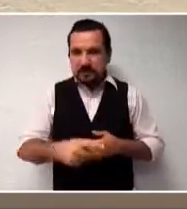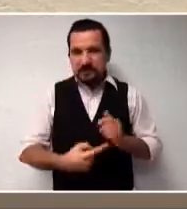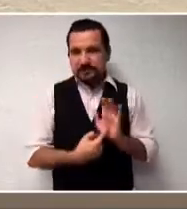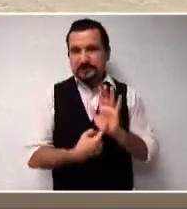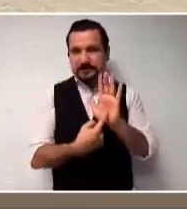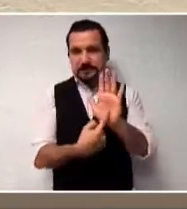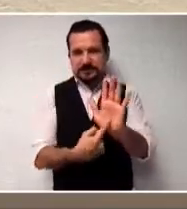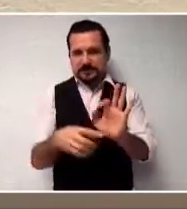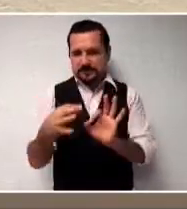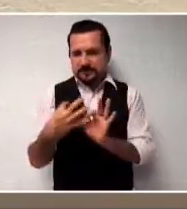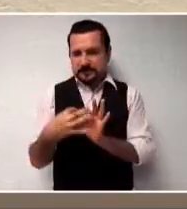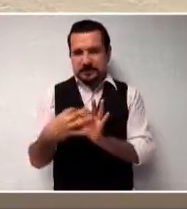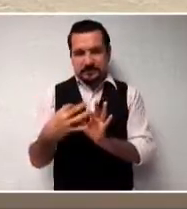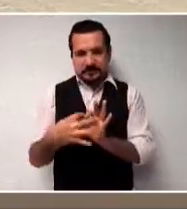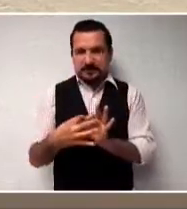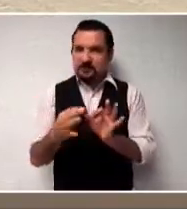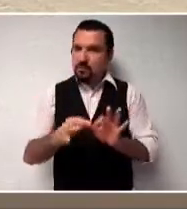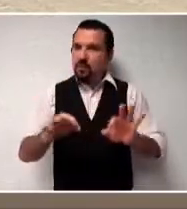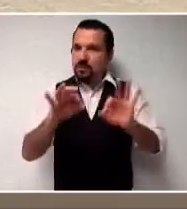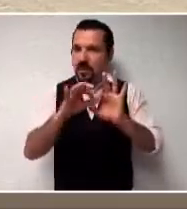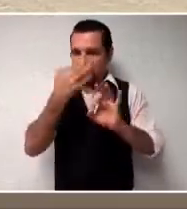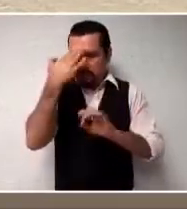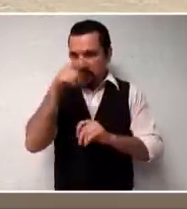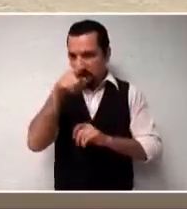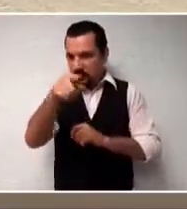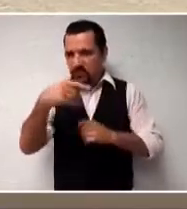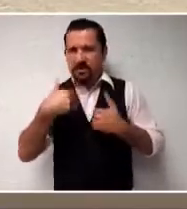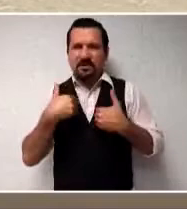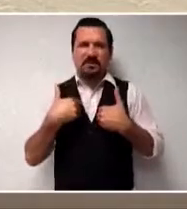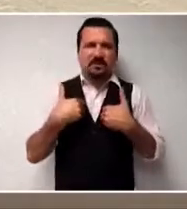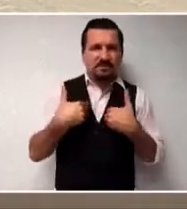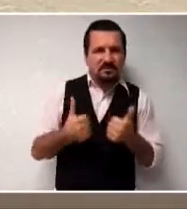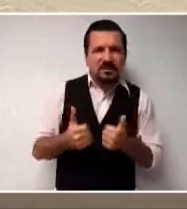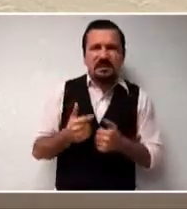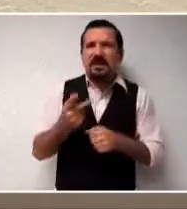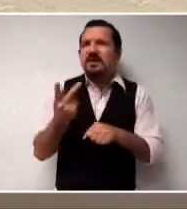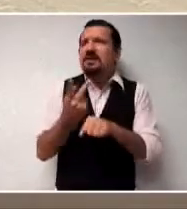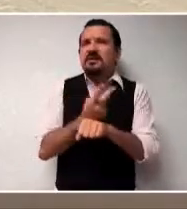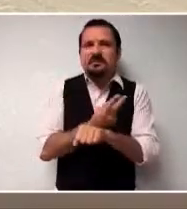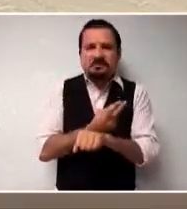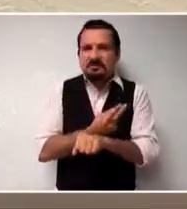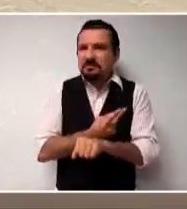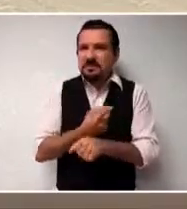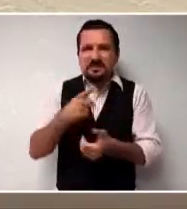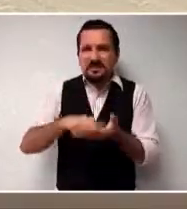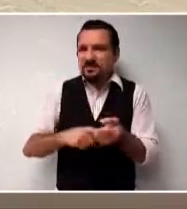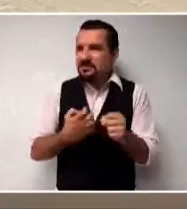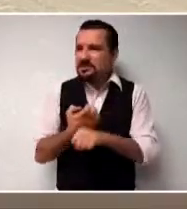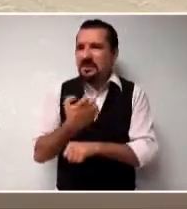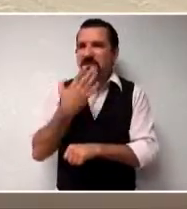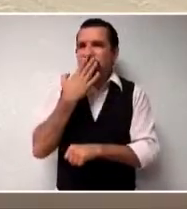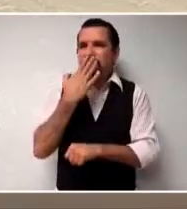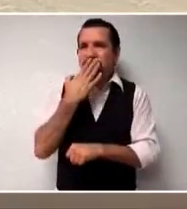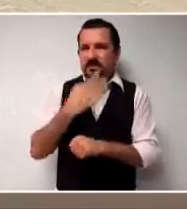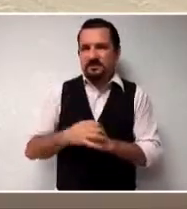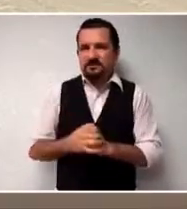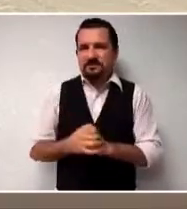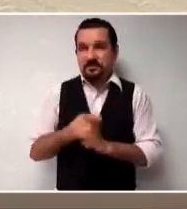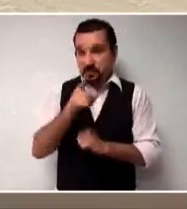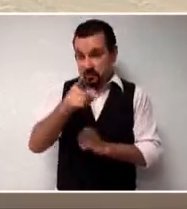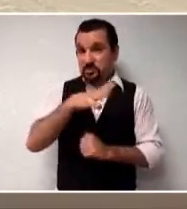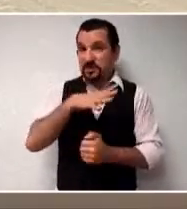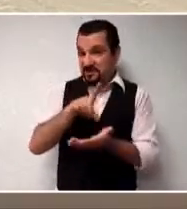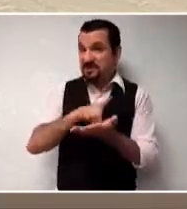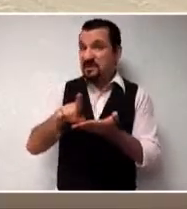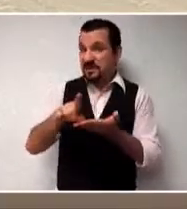lo más oportuna posible que te permita comprender lo que está pasando en nuestro estado tú tienes el derecho